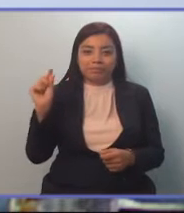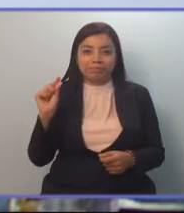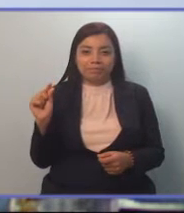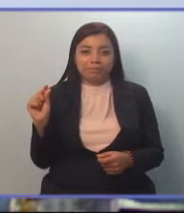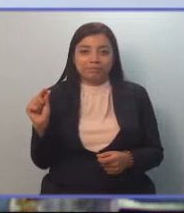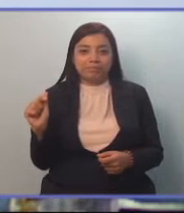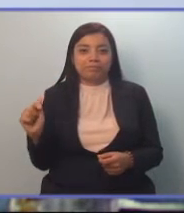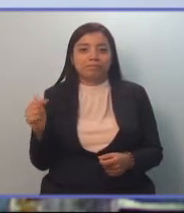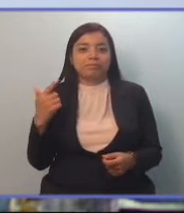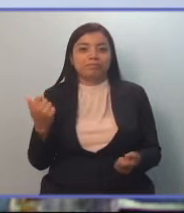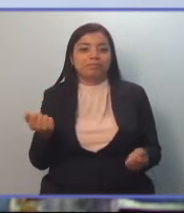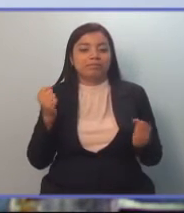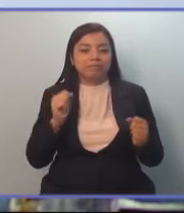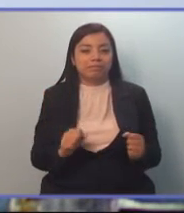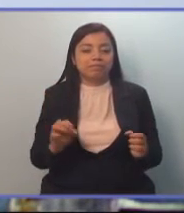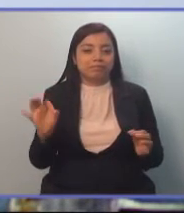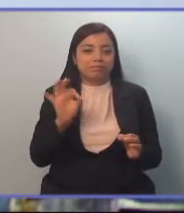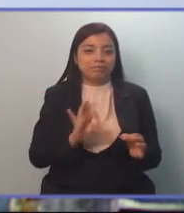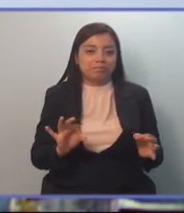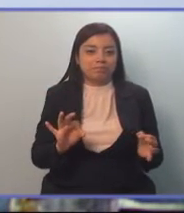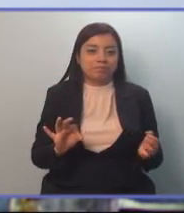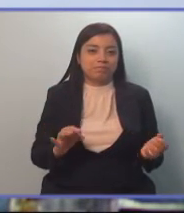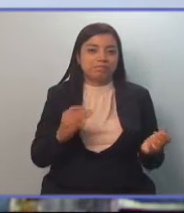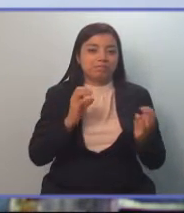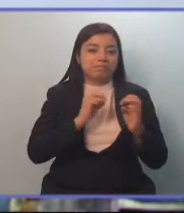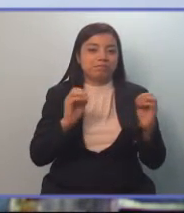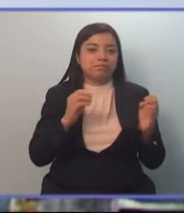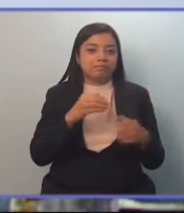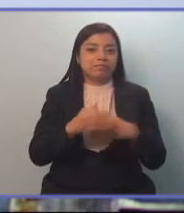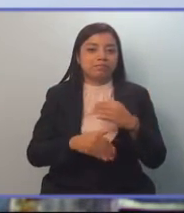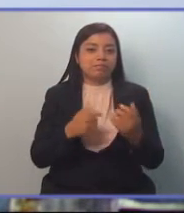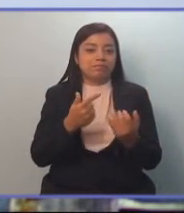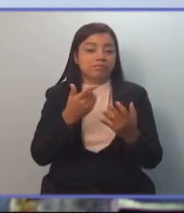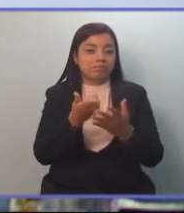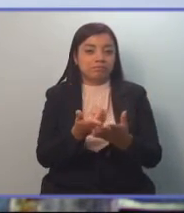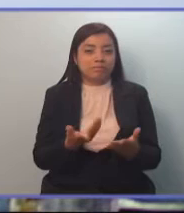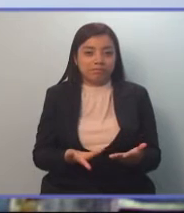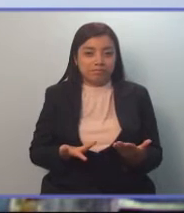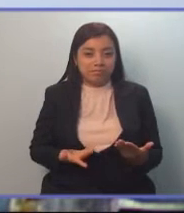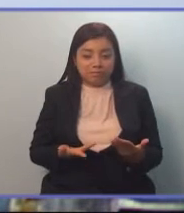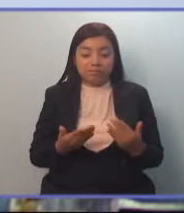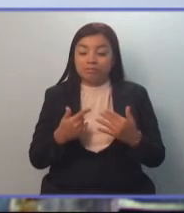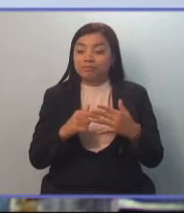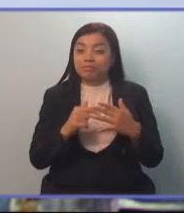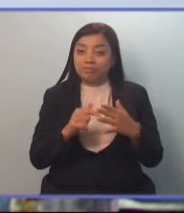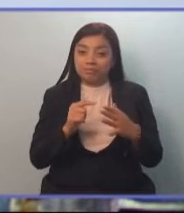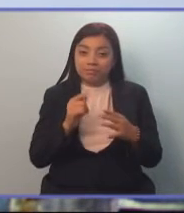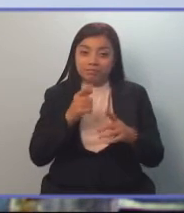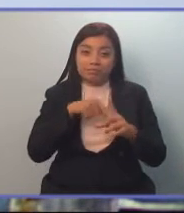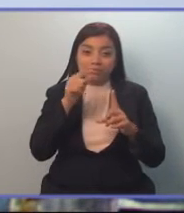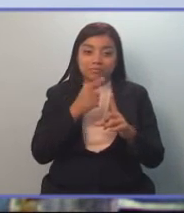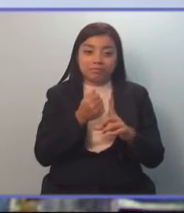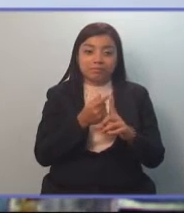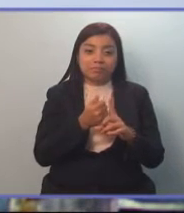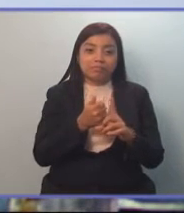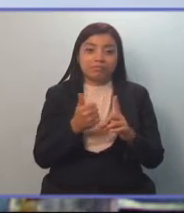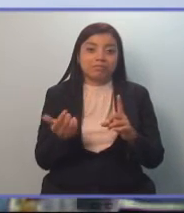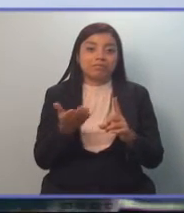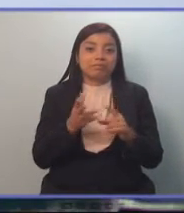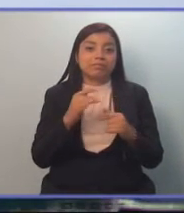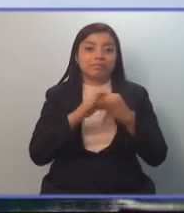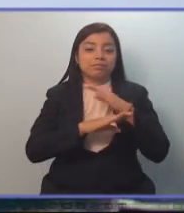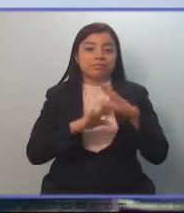licencias pueda efectuar bajo ningún concepto cobro de derecho fiscal con fundamento en otras leyes. Finalmente,